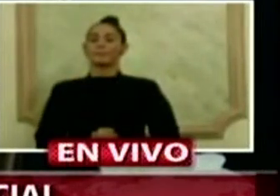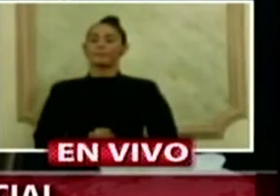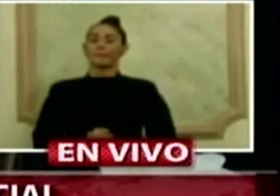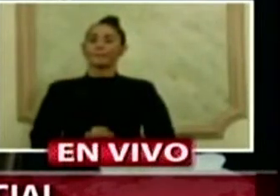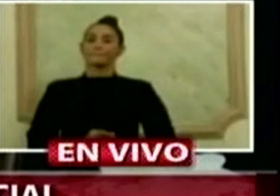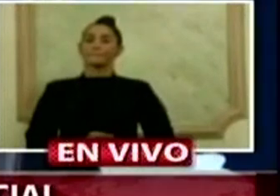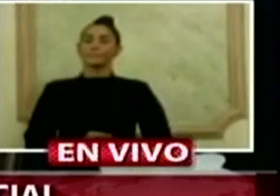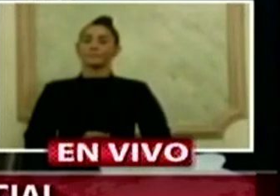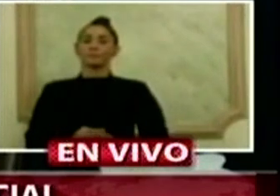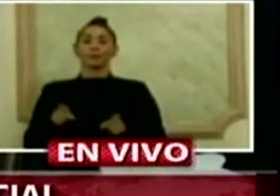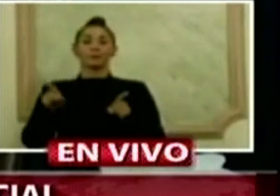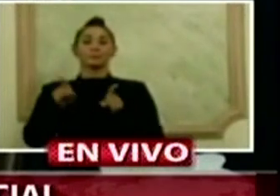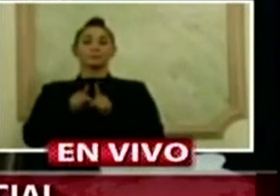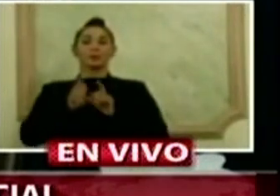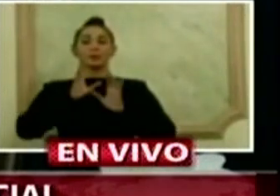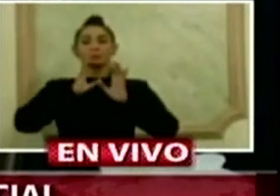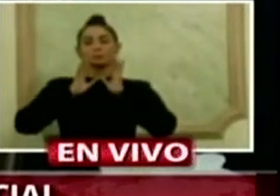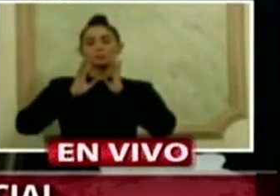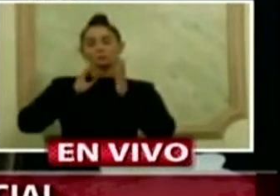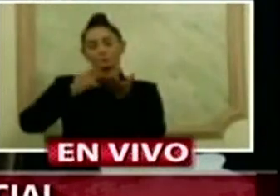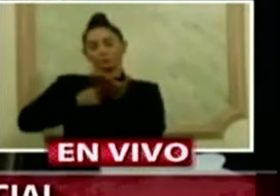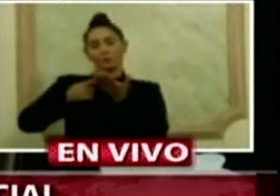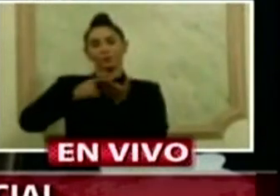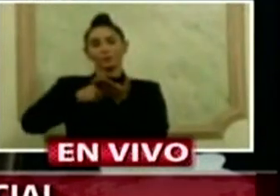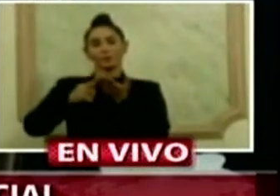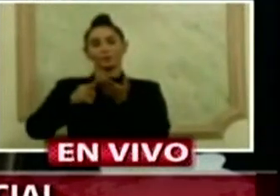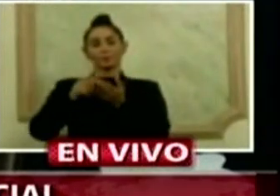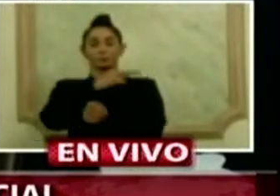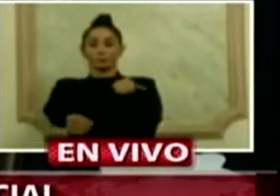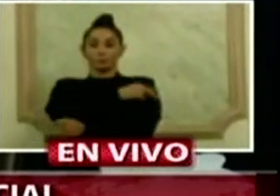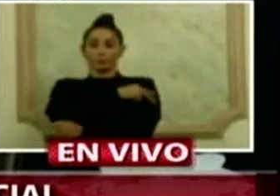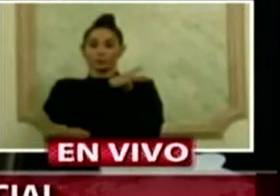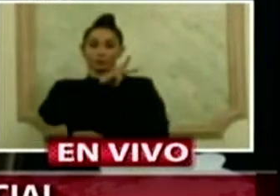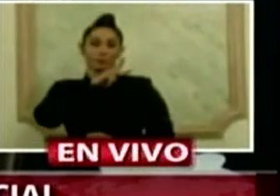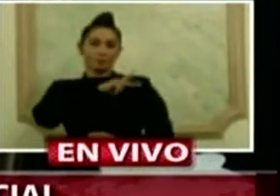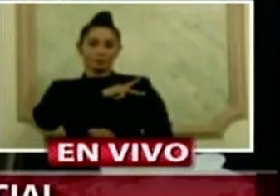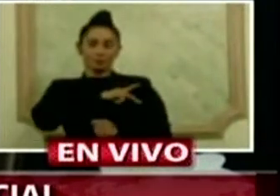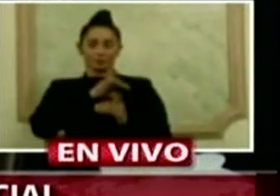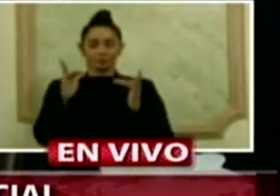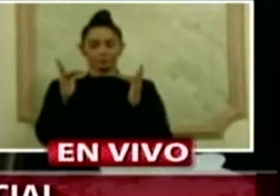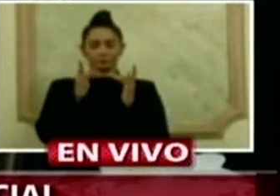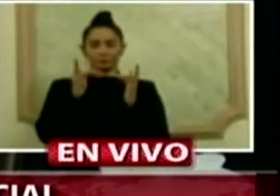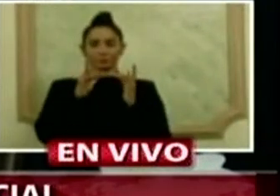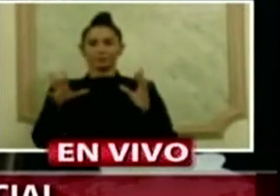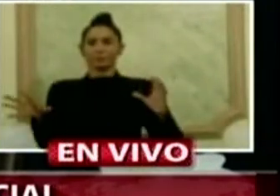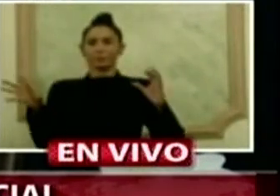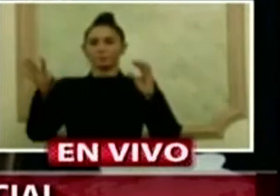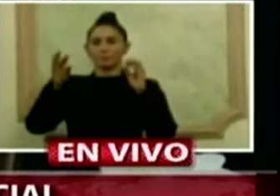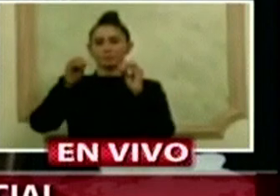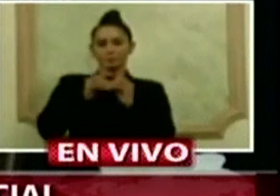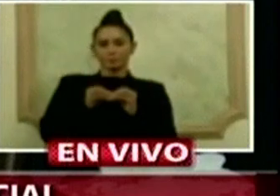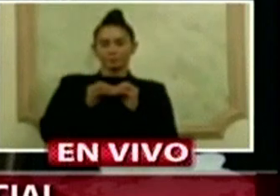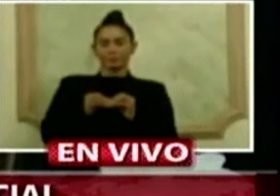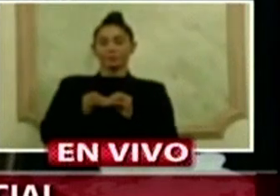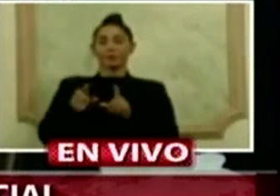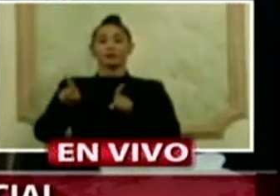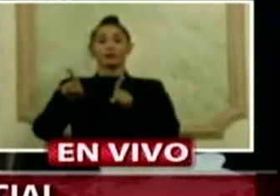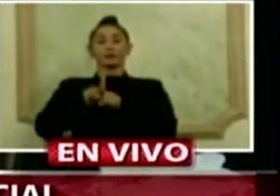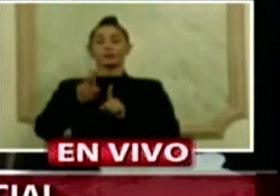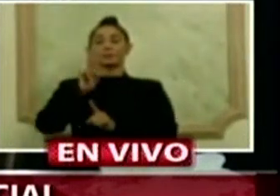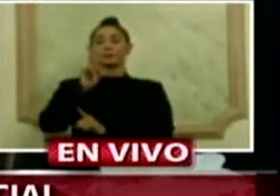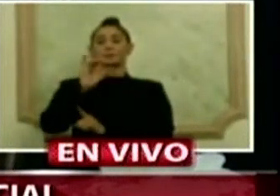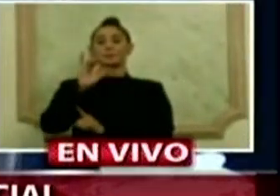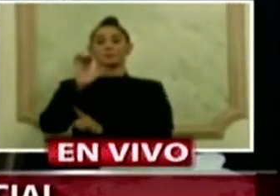hospitalarios privados para aumentar la disponibilidad de camas y unidades de cuidados intensivos e intermedios